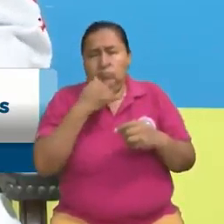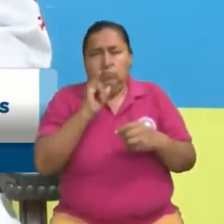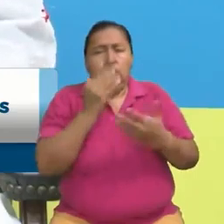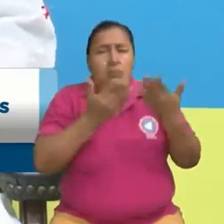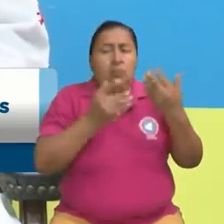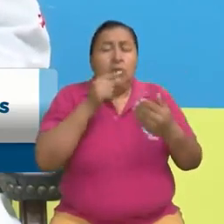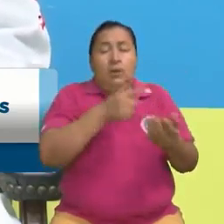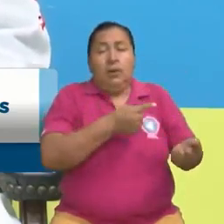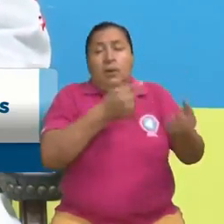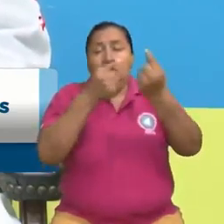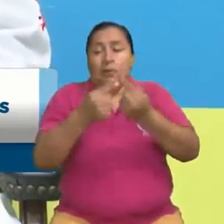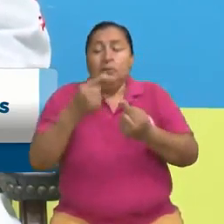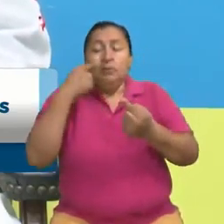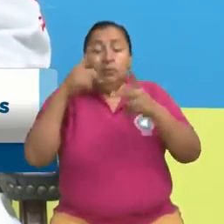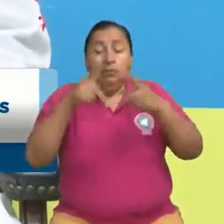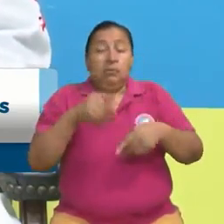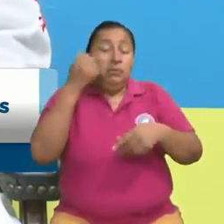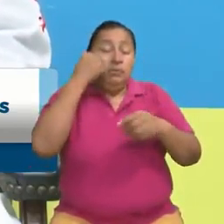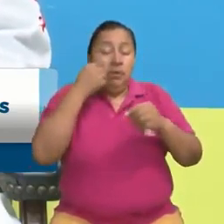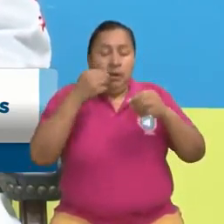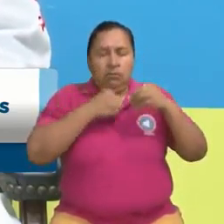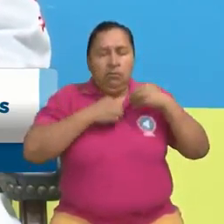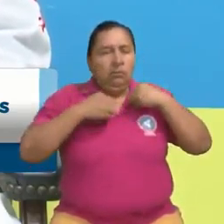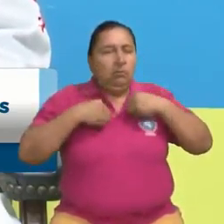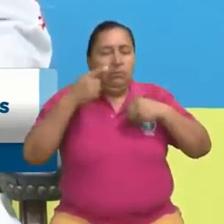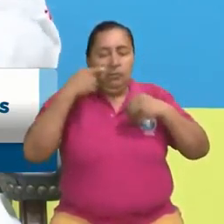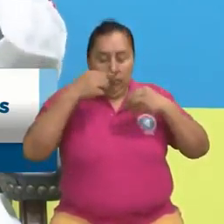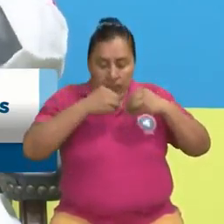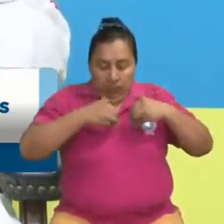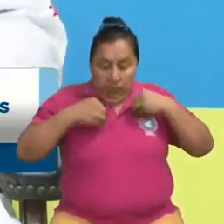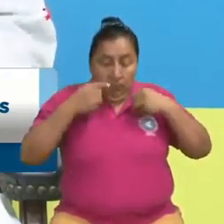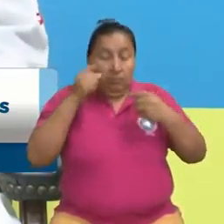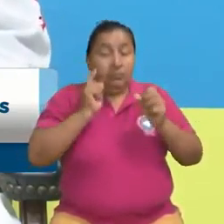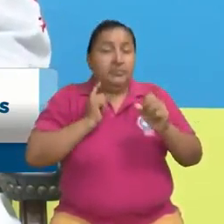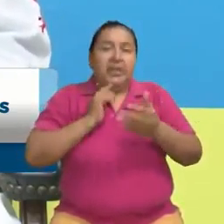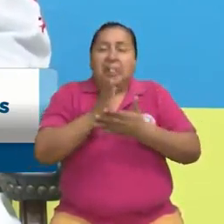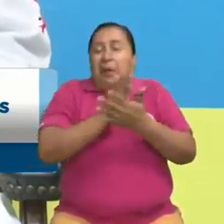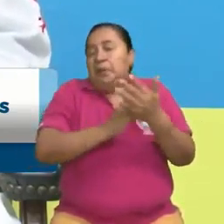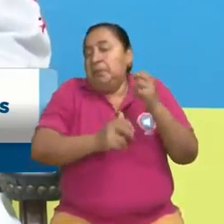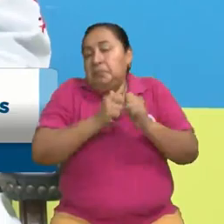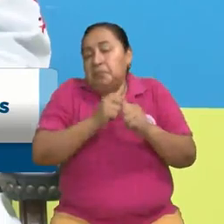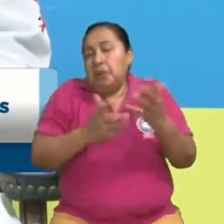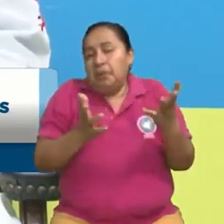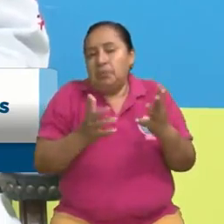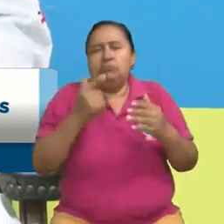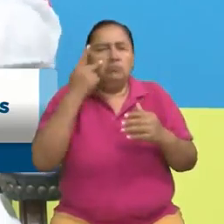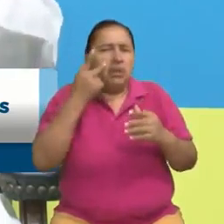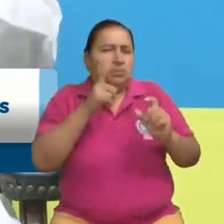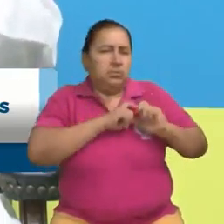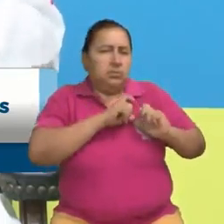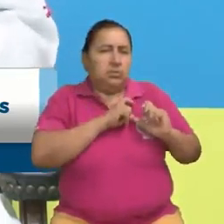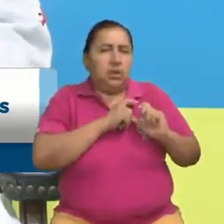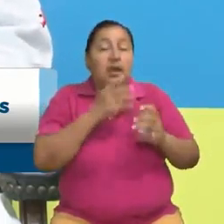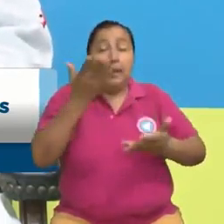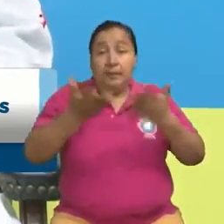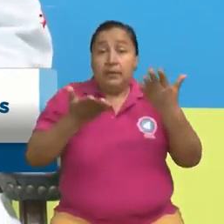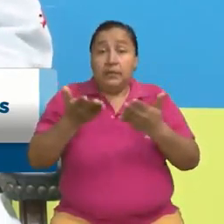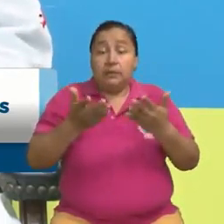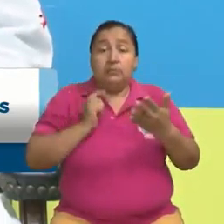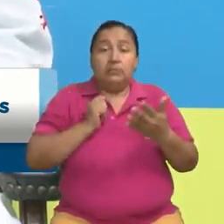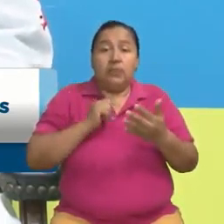hay que ocultar al paciente, hay que revisarlo, ver si tiene alguna alteración, porque muchas veces el